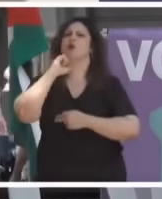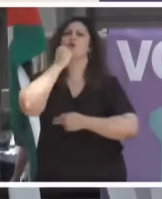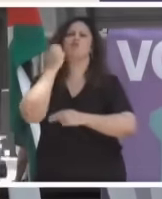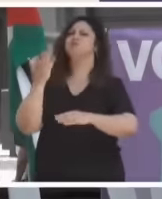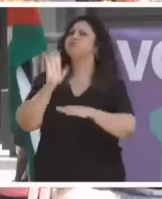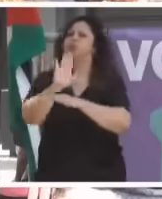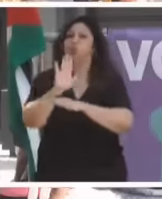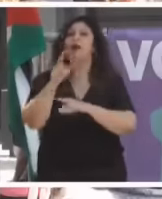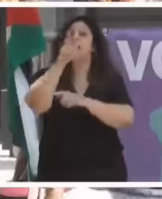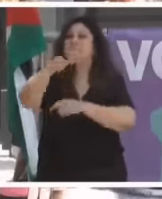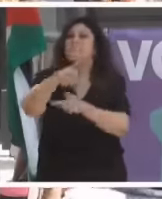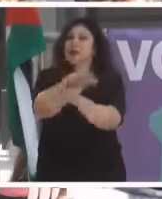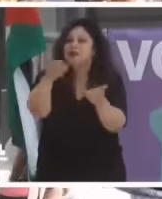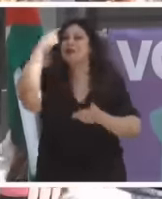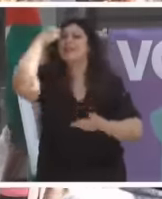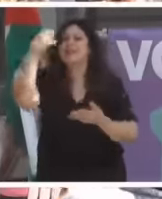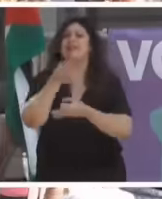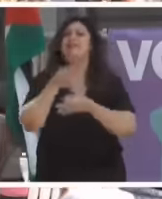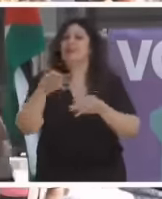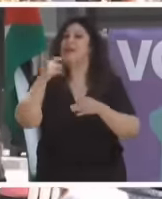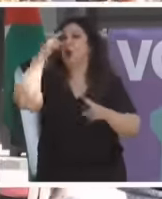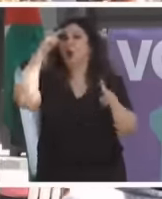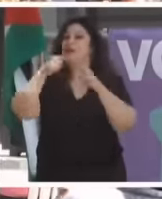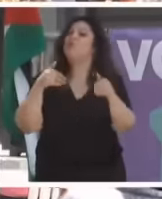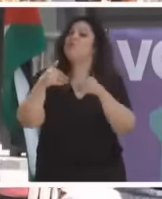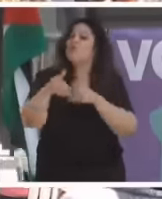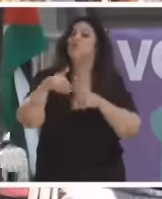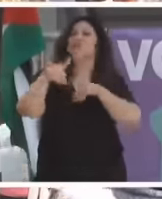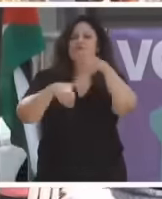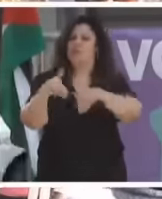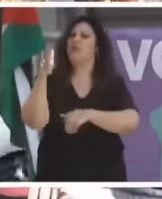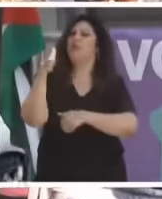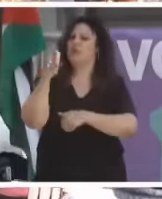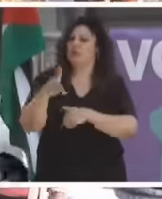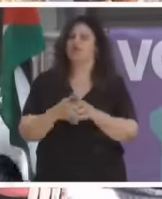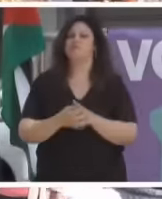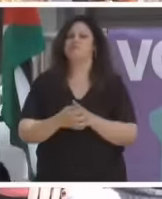eso la gente debe de saberlo a la hora de ejercer su derecho al voto.